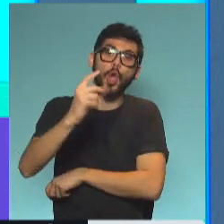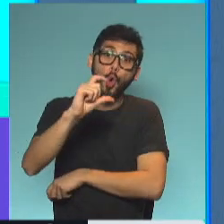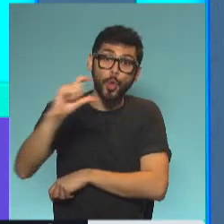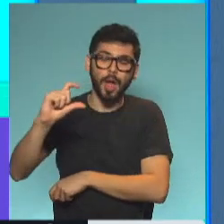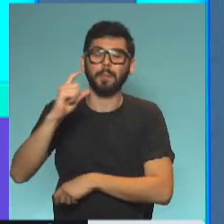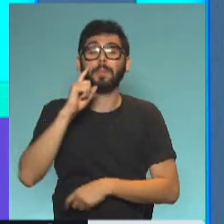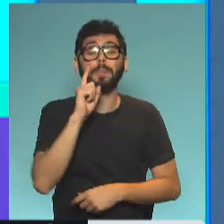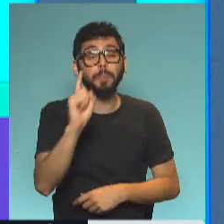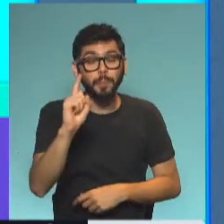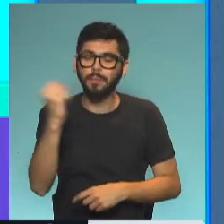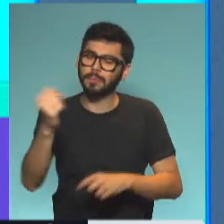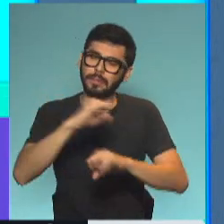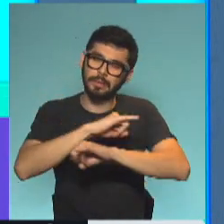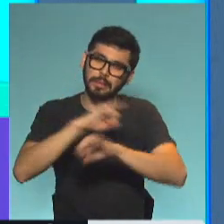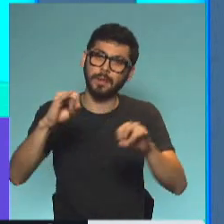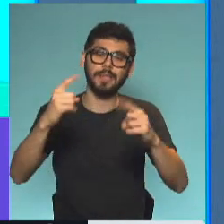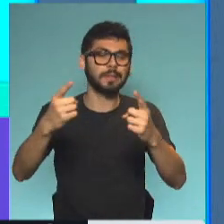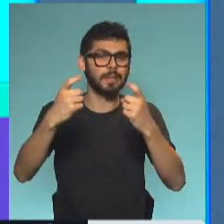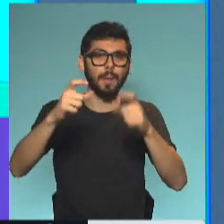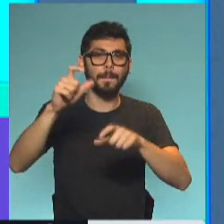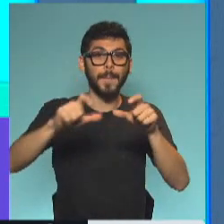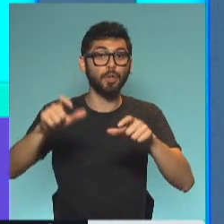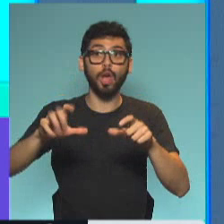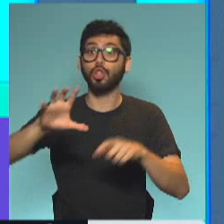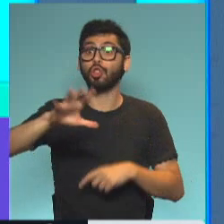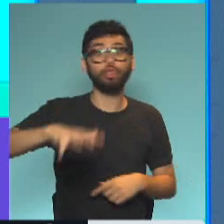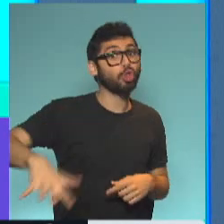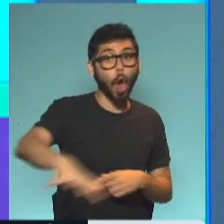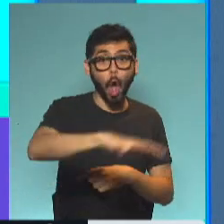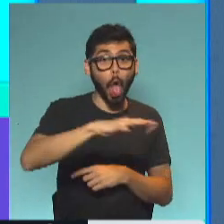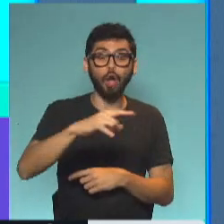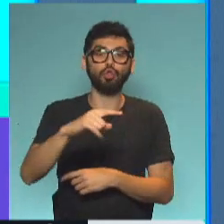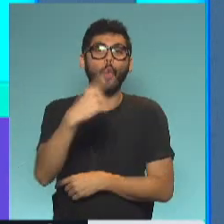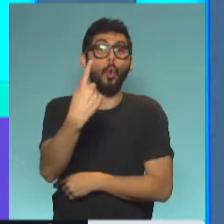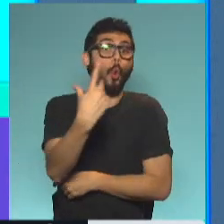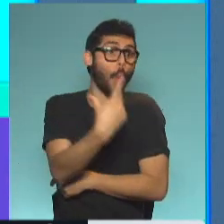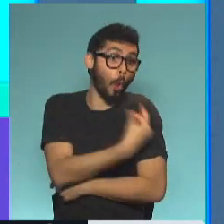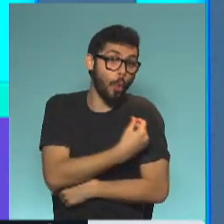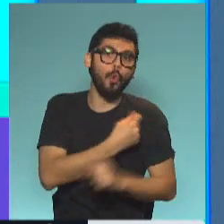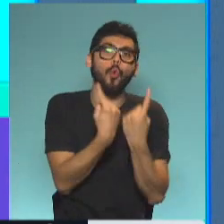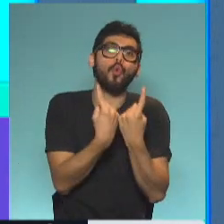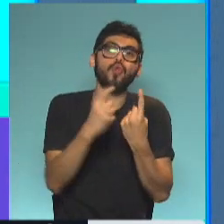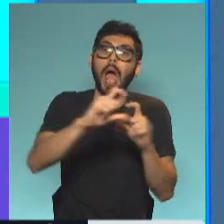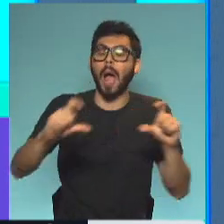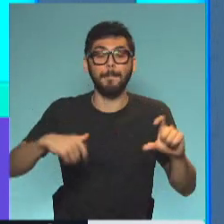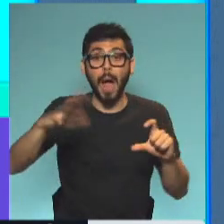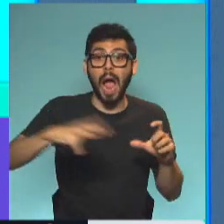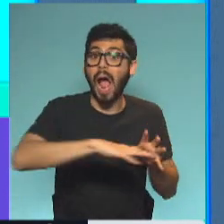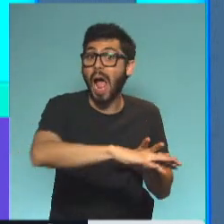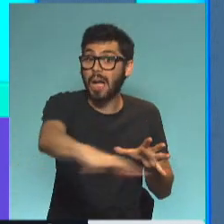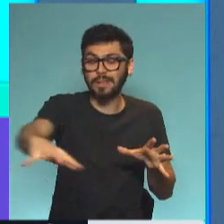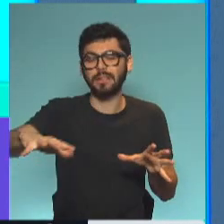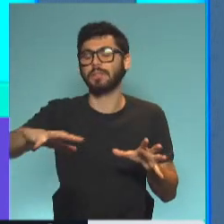necesitamos llegar a toda la población con una dosis lo más rápido posible y que el ingreso de nuevas